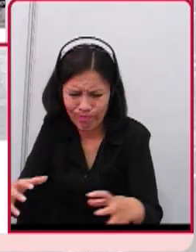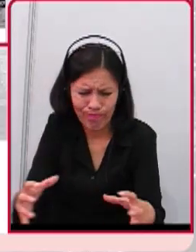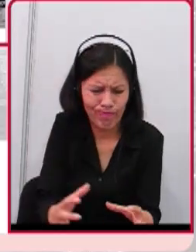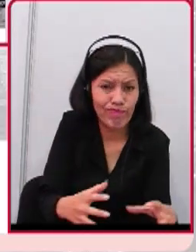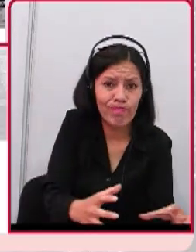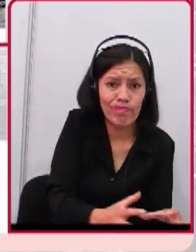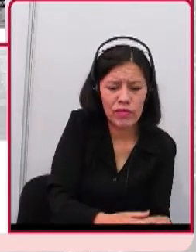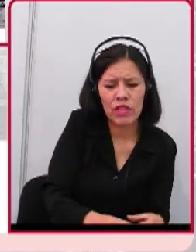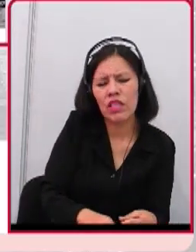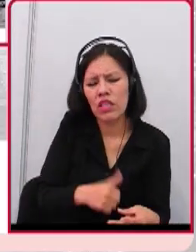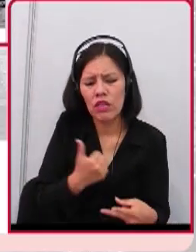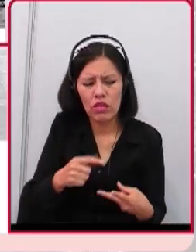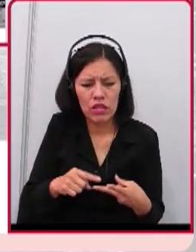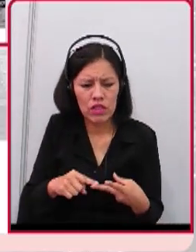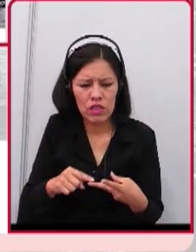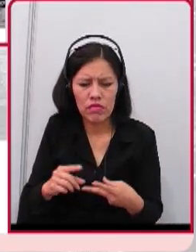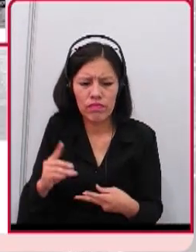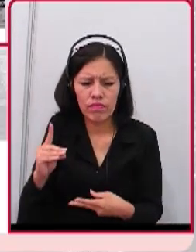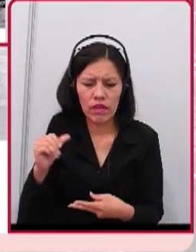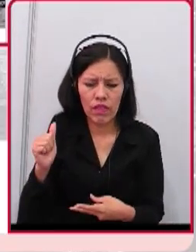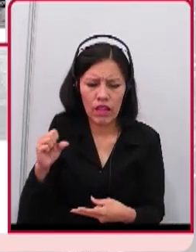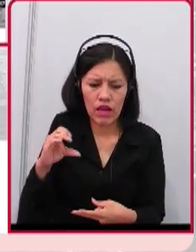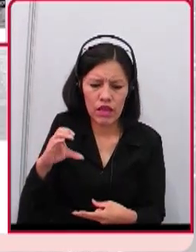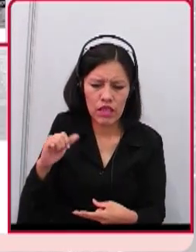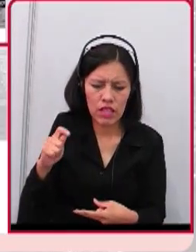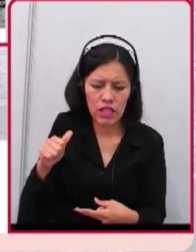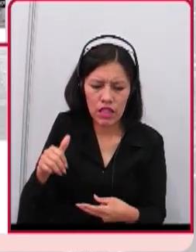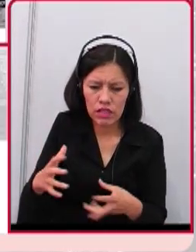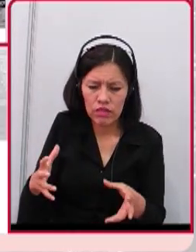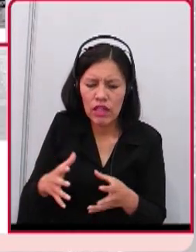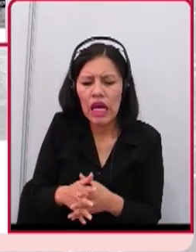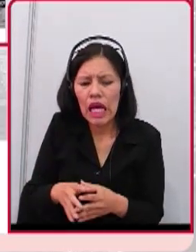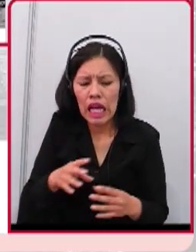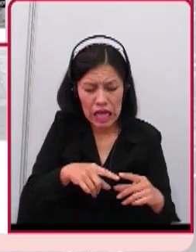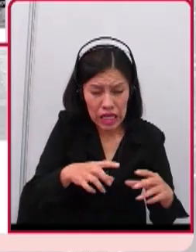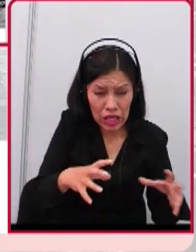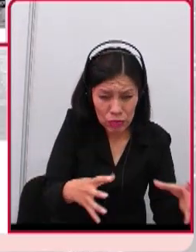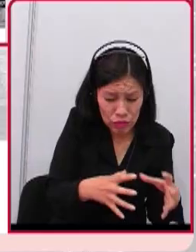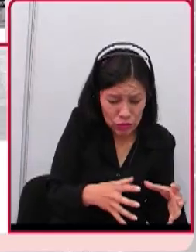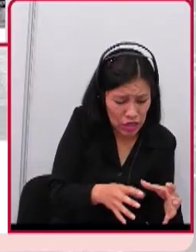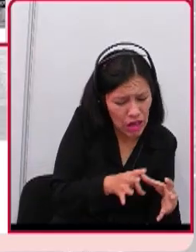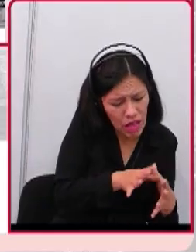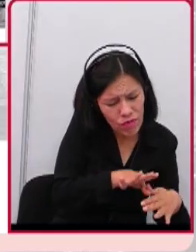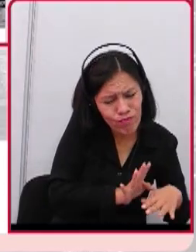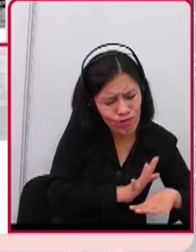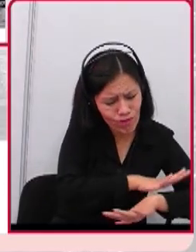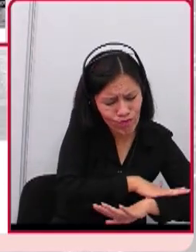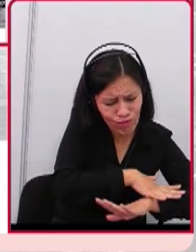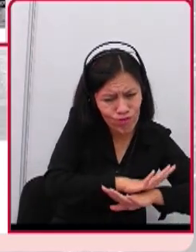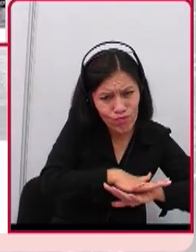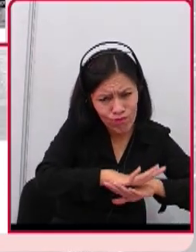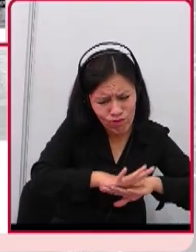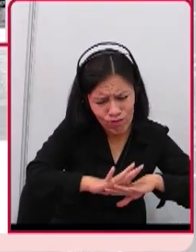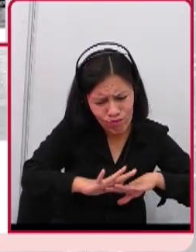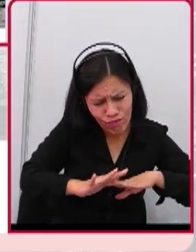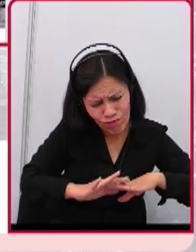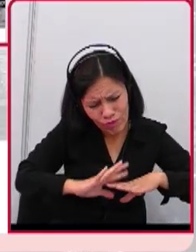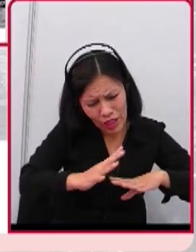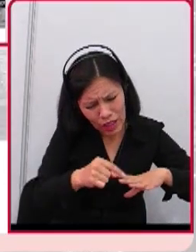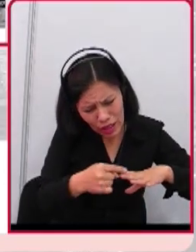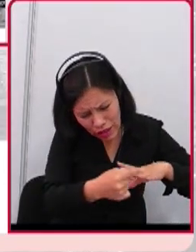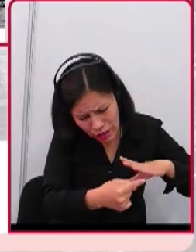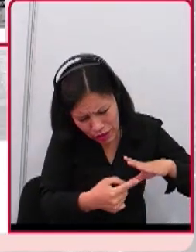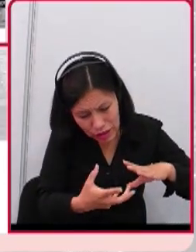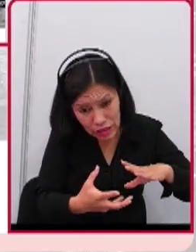es en las dacitas. En los conglomerados son un tema tipo texturas de reemplazamiento, con un ensamble de